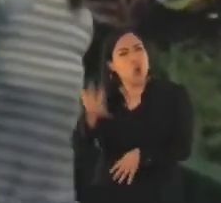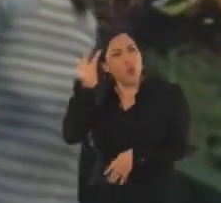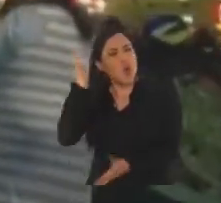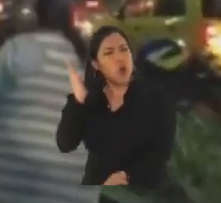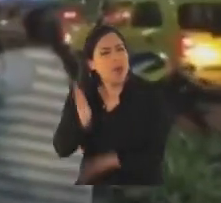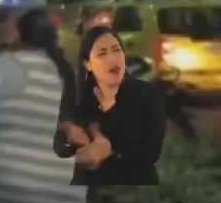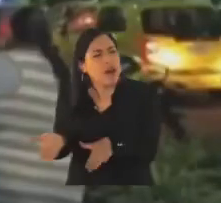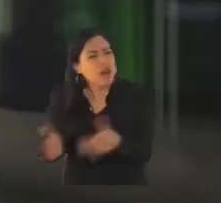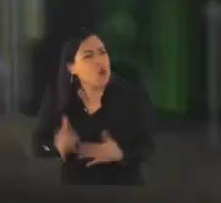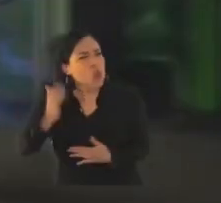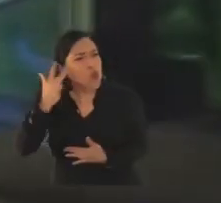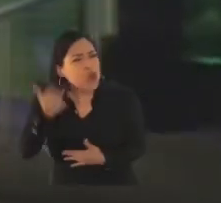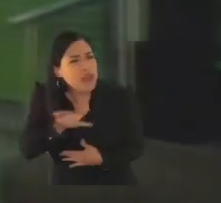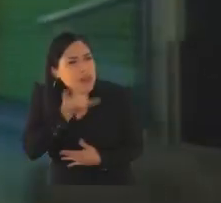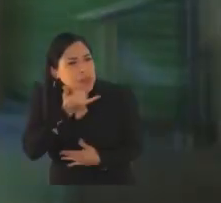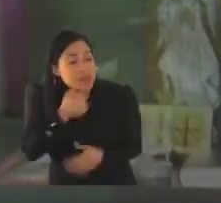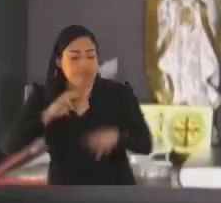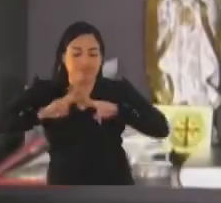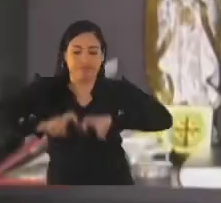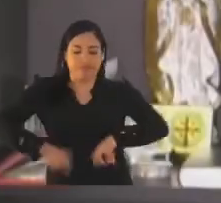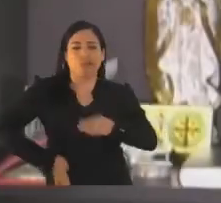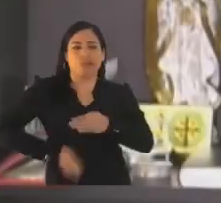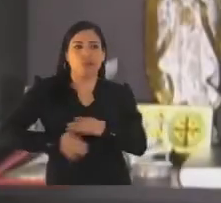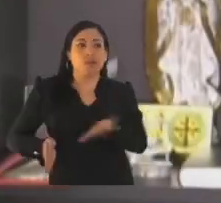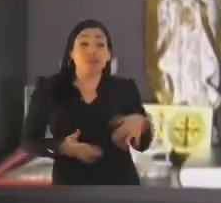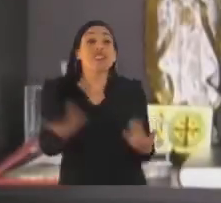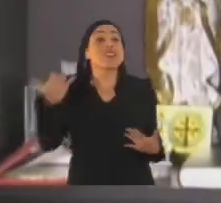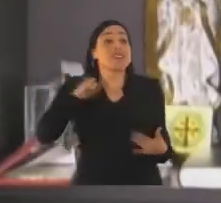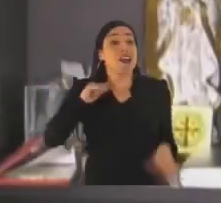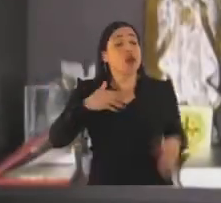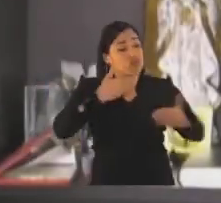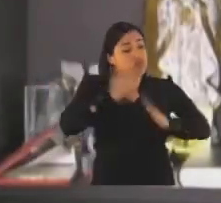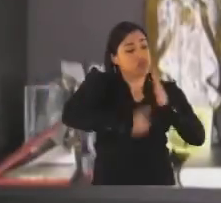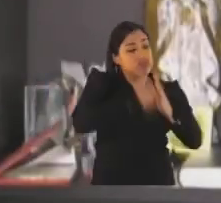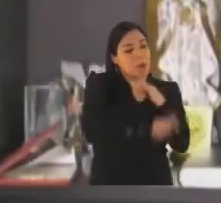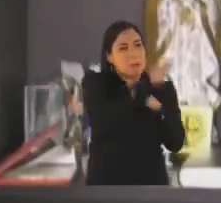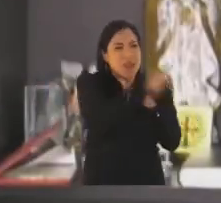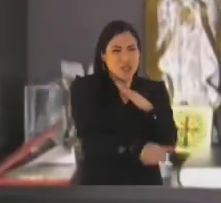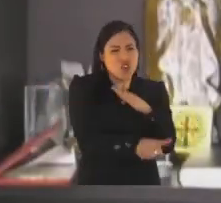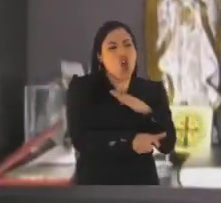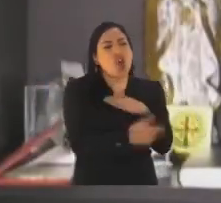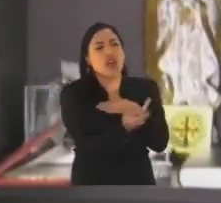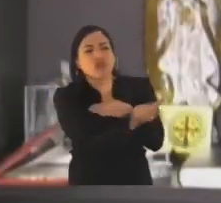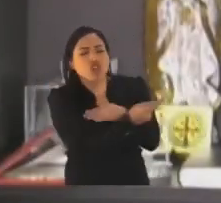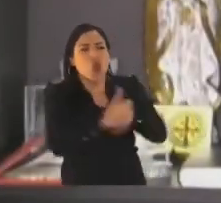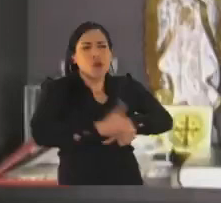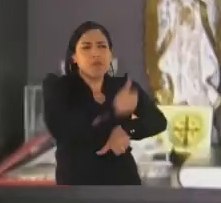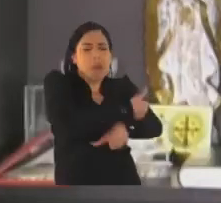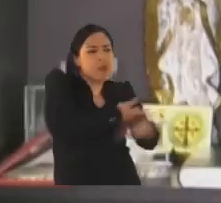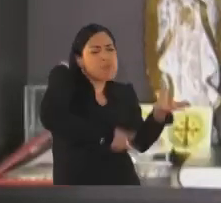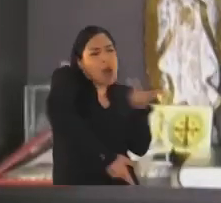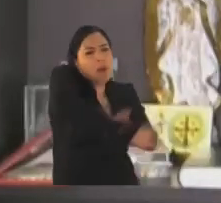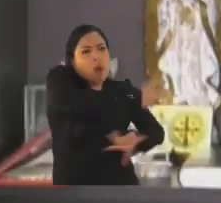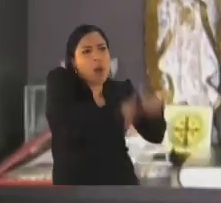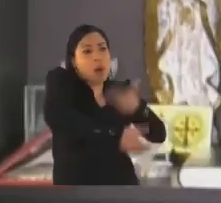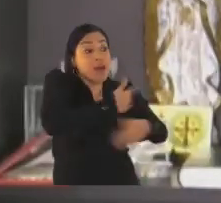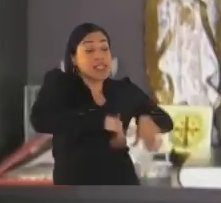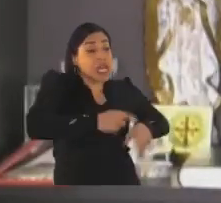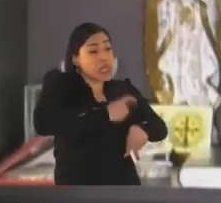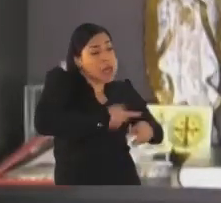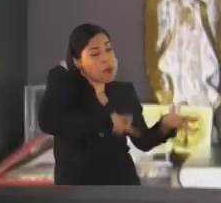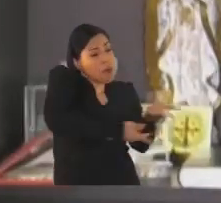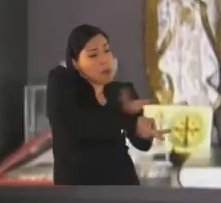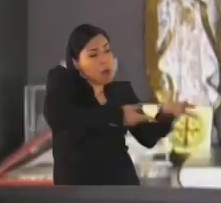la causa de muerte. Luego de hacer las verificaciones preliminares, esta persona se encontraba en compañía de otro sujeto, quien después de departir un